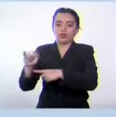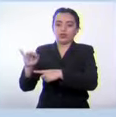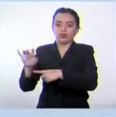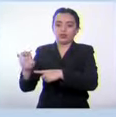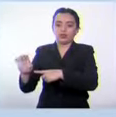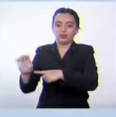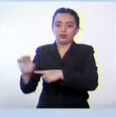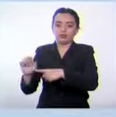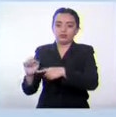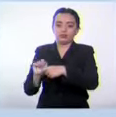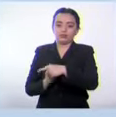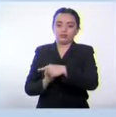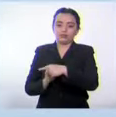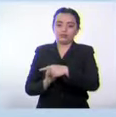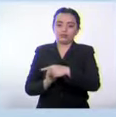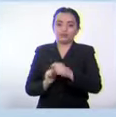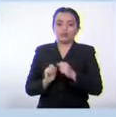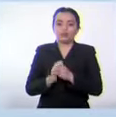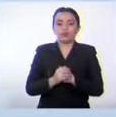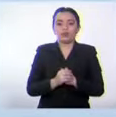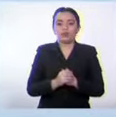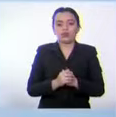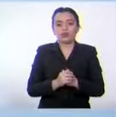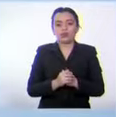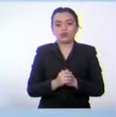Por lo tanto, el volumen de solución